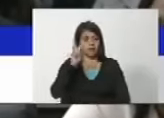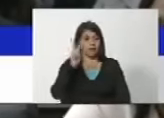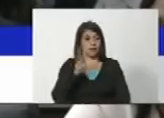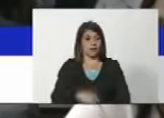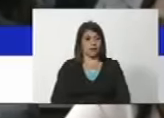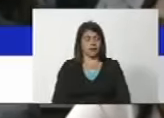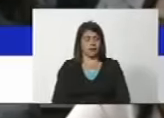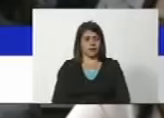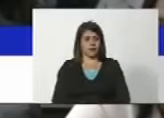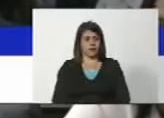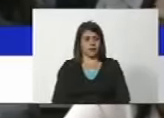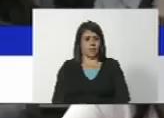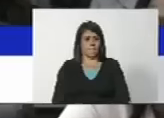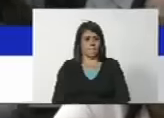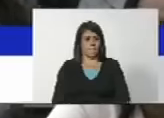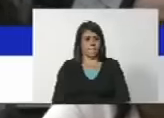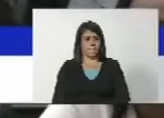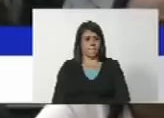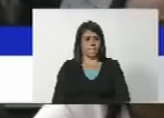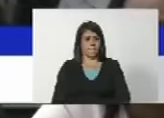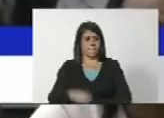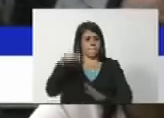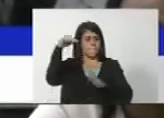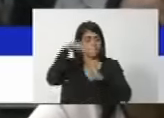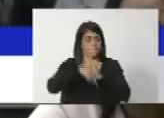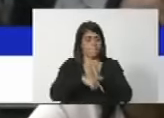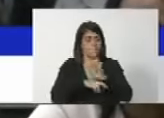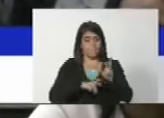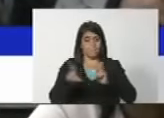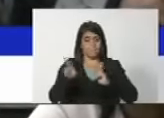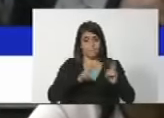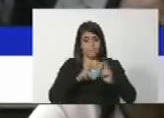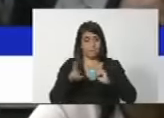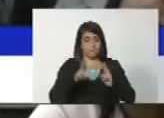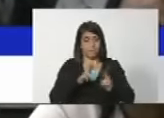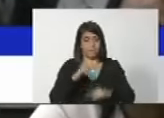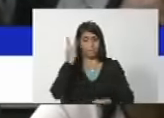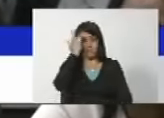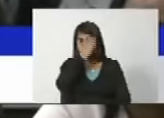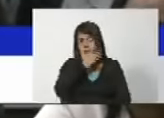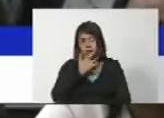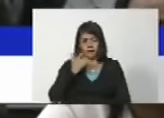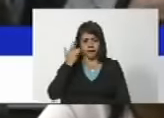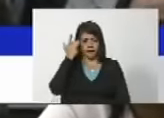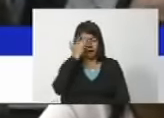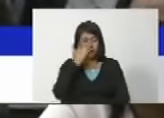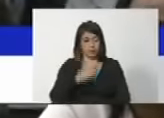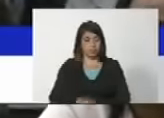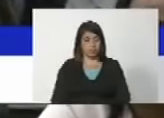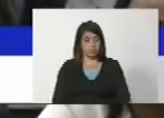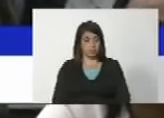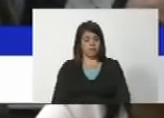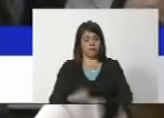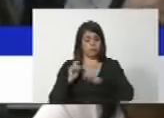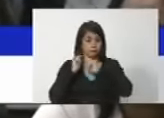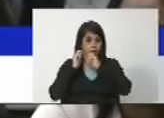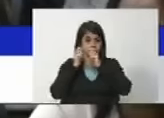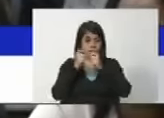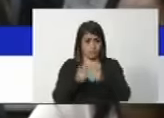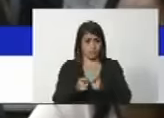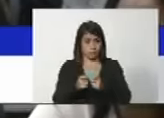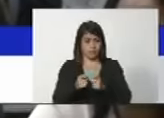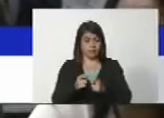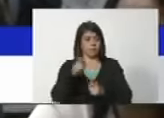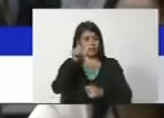Venezuela ha profundizado relaciones con la madre África y la designación de